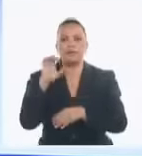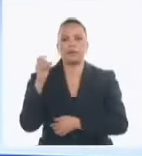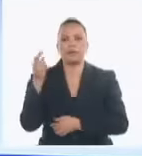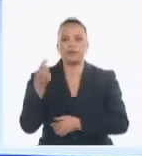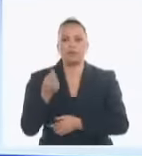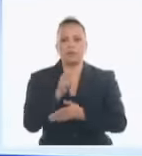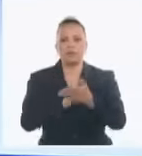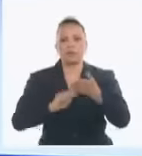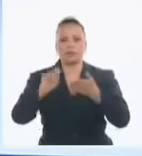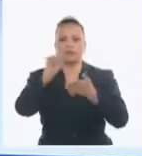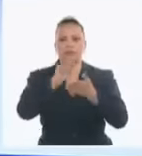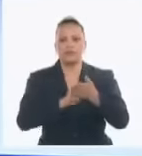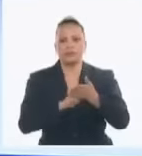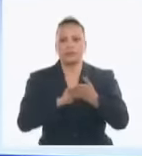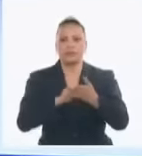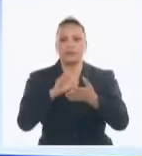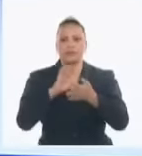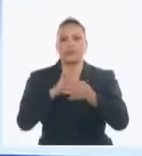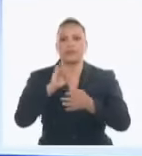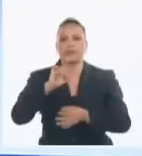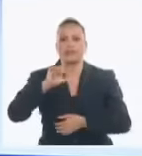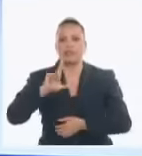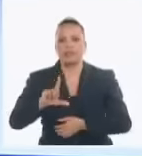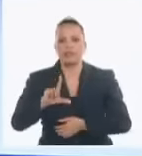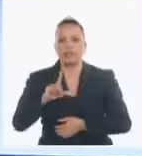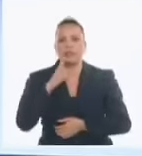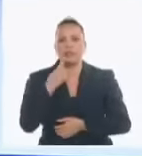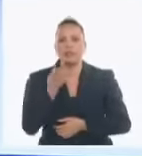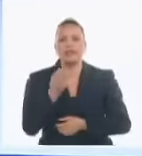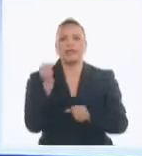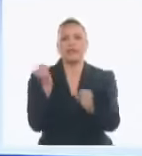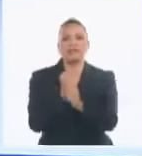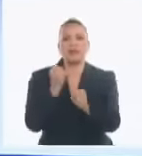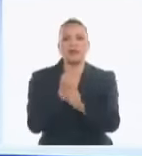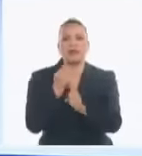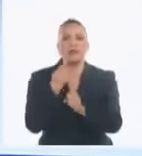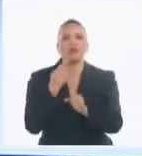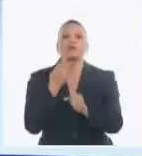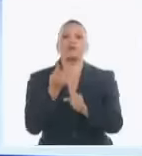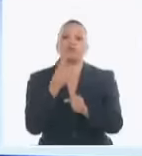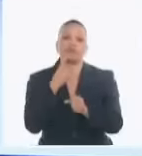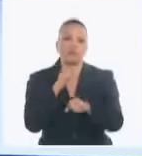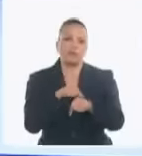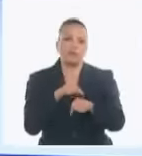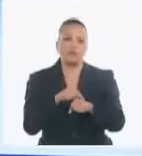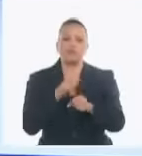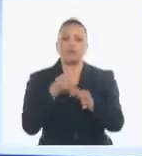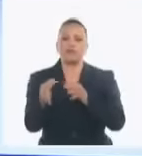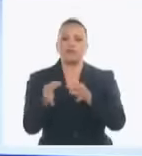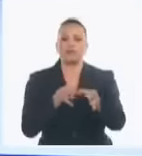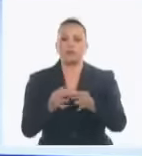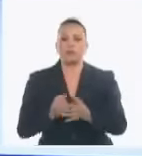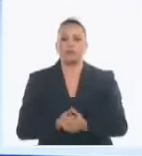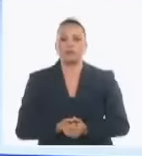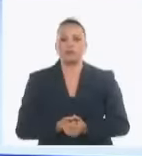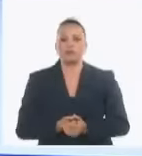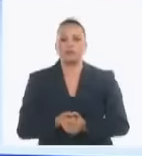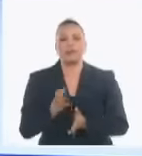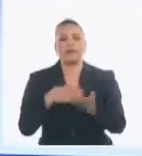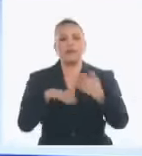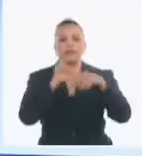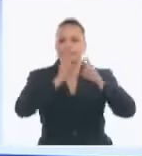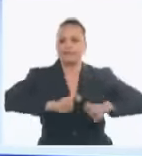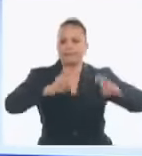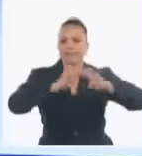planificación Alejandro Gil Fernández en el desempeño de sus funciones teniendo en cuenta el nivel de verificación